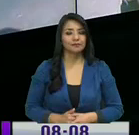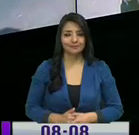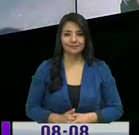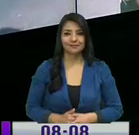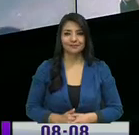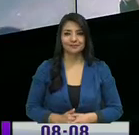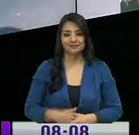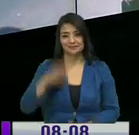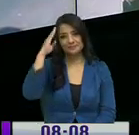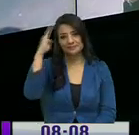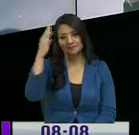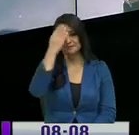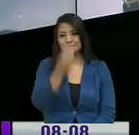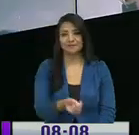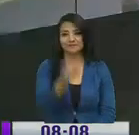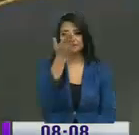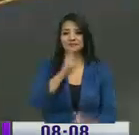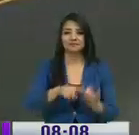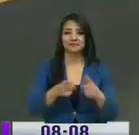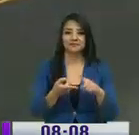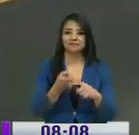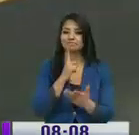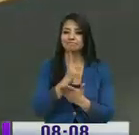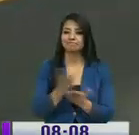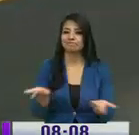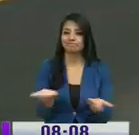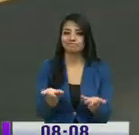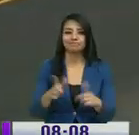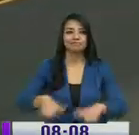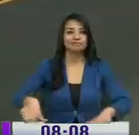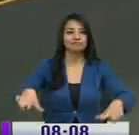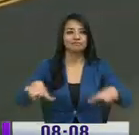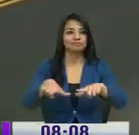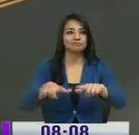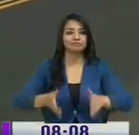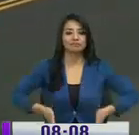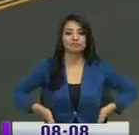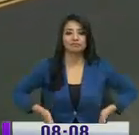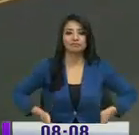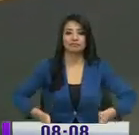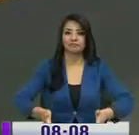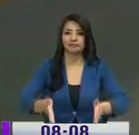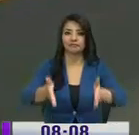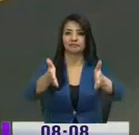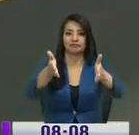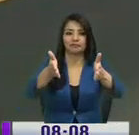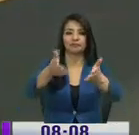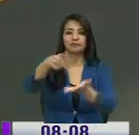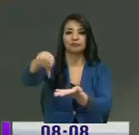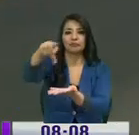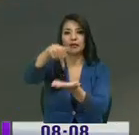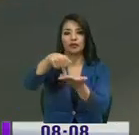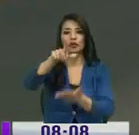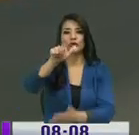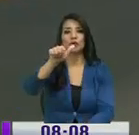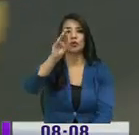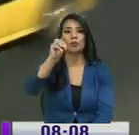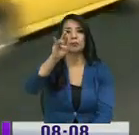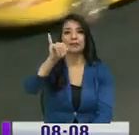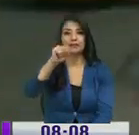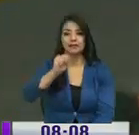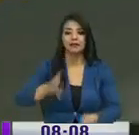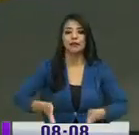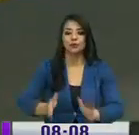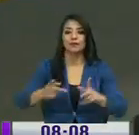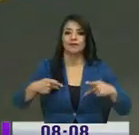Hola Ali, buenos días amigos televidentes, así es, nosotros nos encontramos en esta, la calle que une la parroquia de Lumbicí con la Ruta Viva